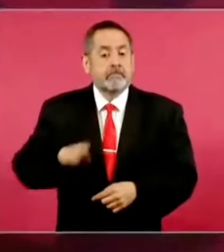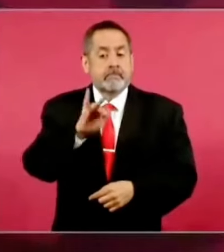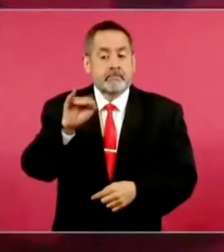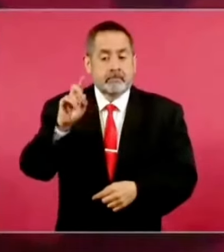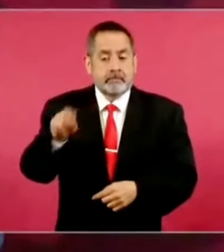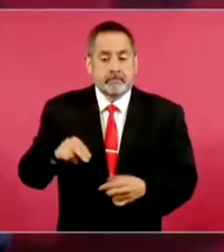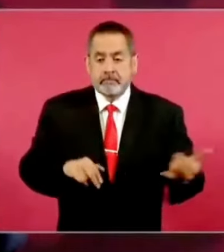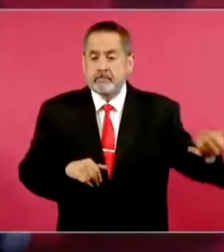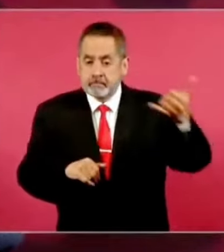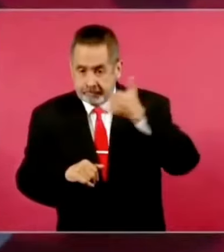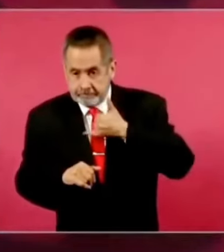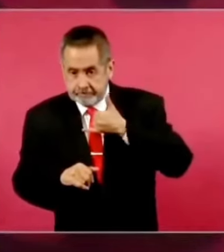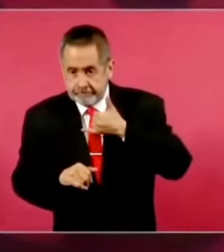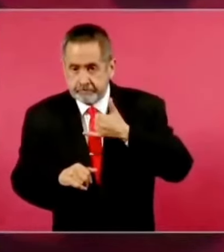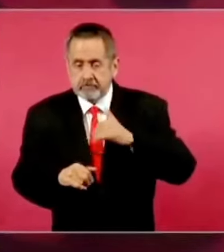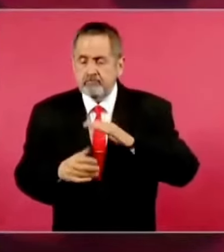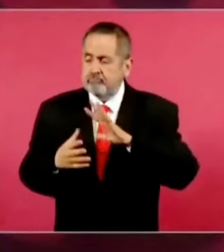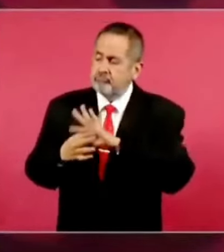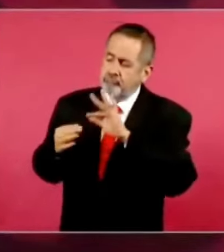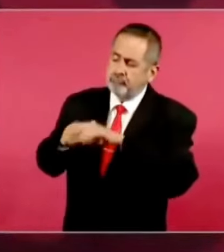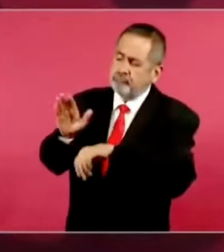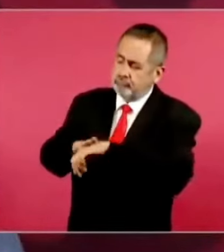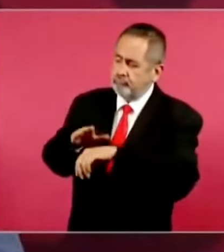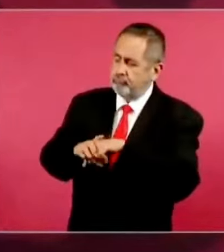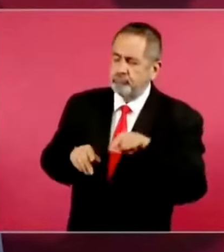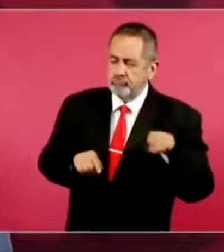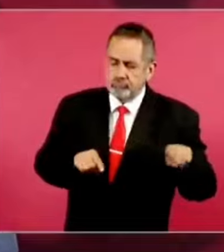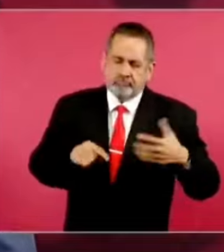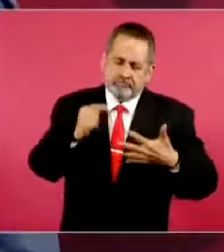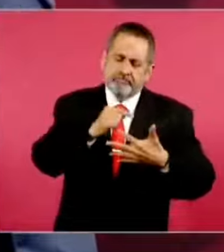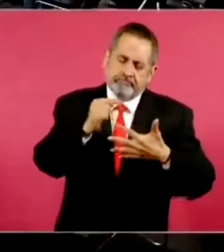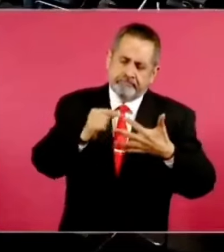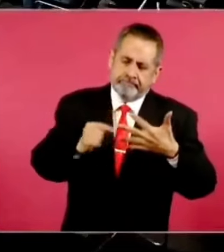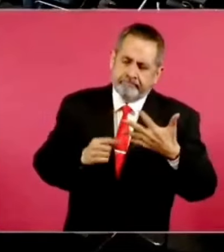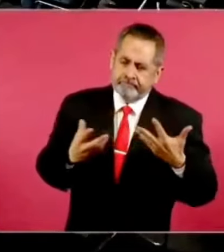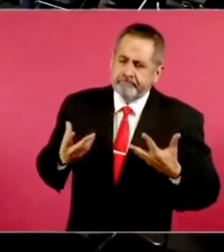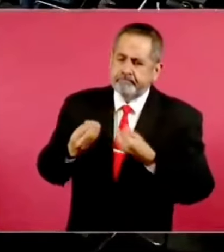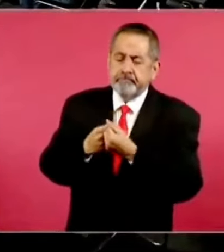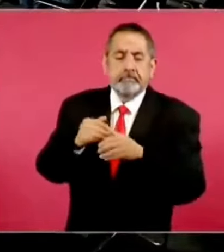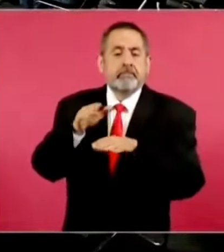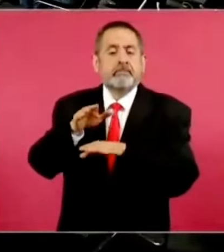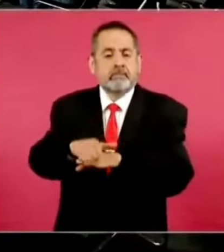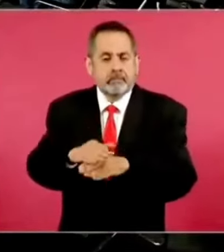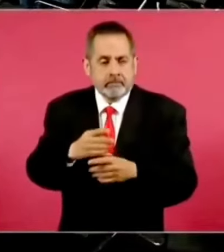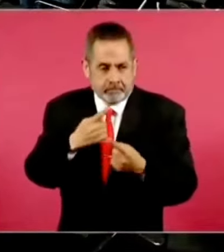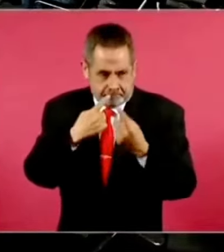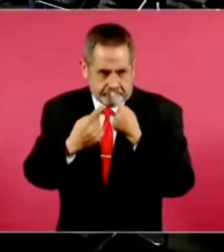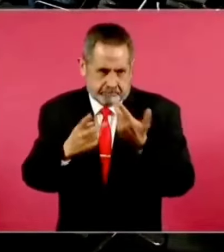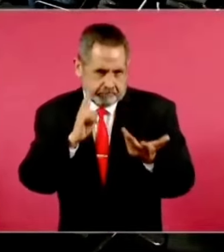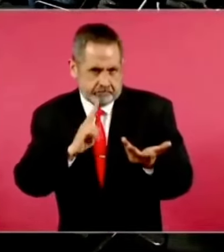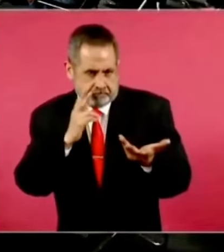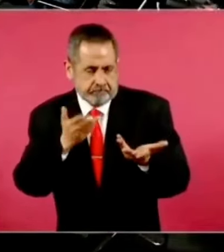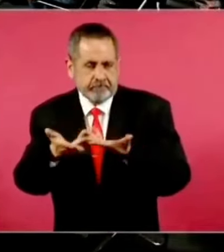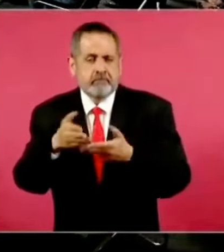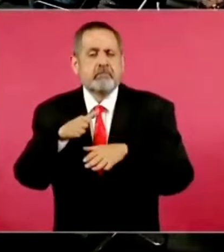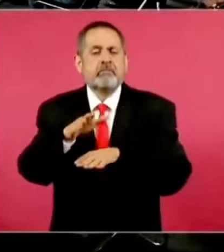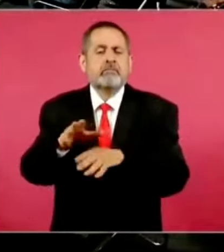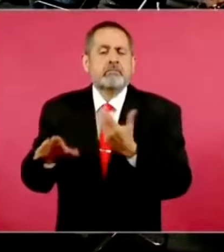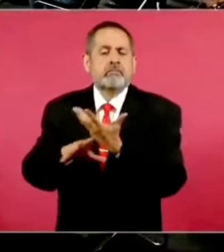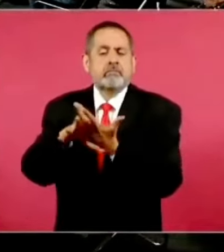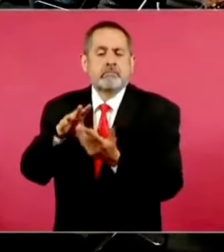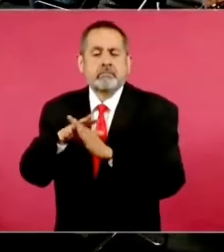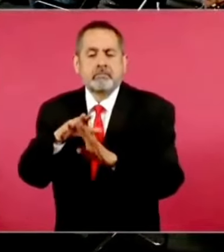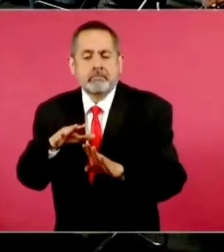pues para informarme de los asuntos que tienen que ver con una negociación migratoria